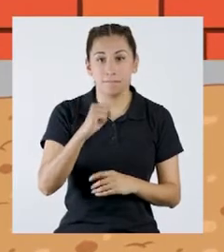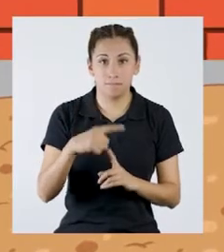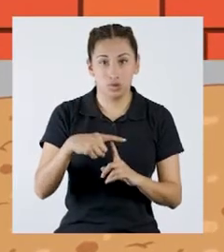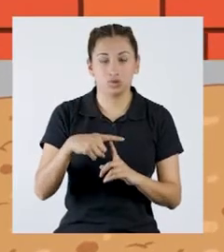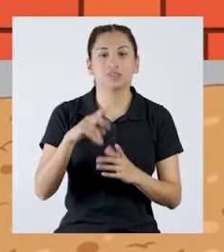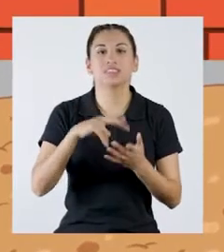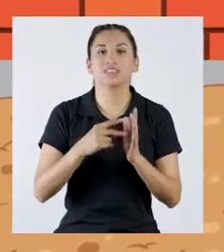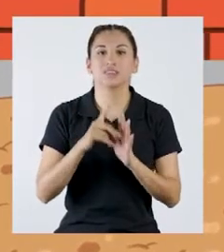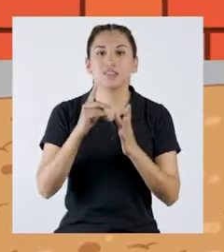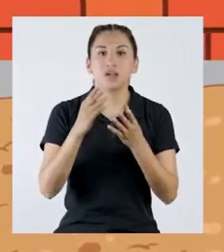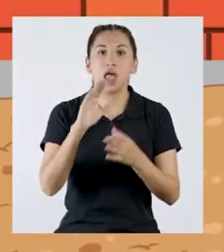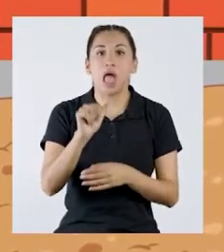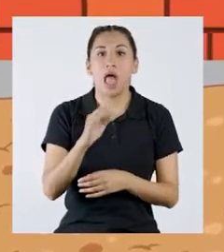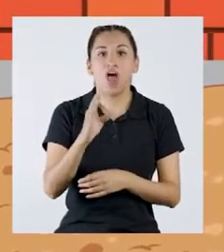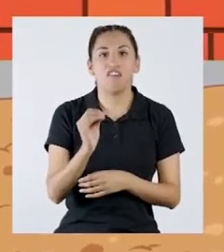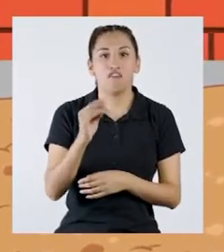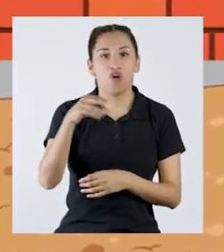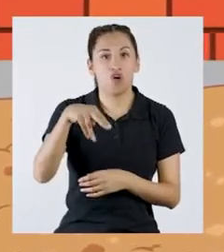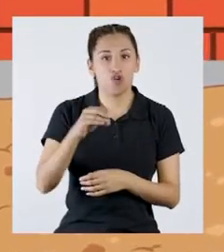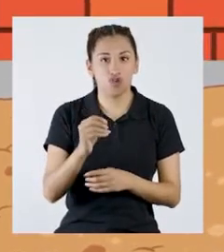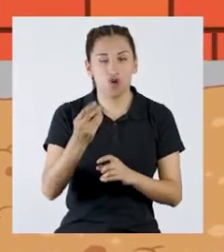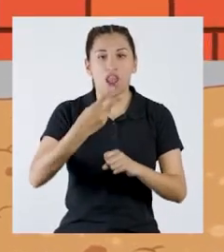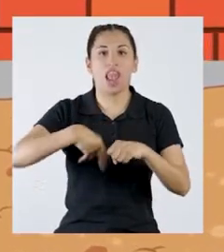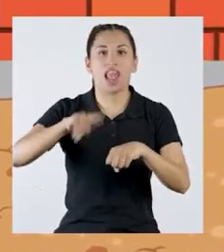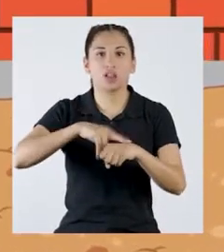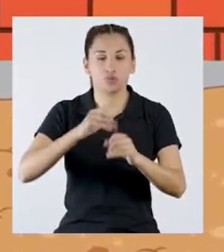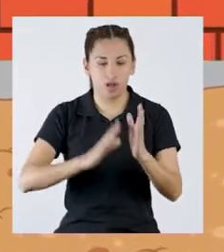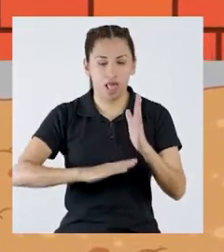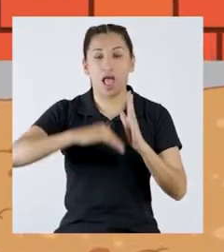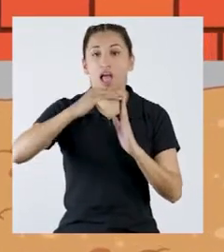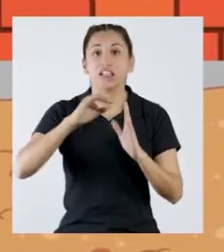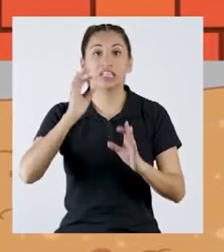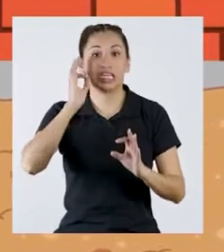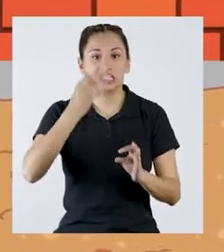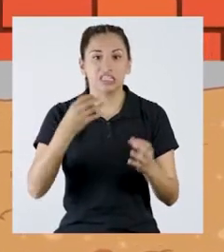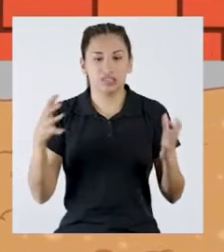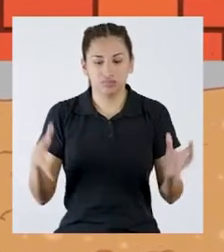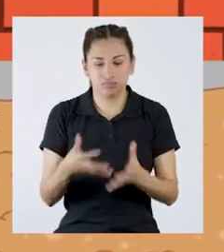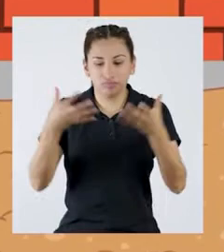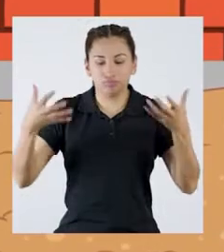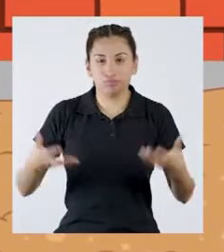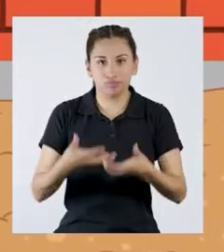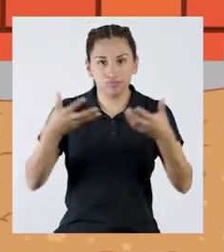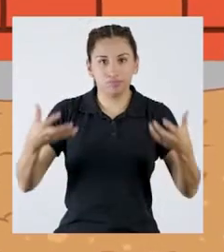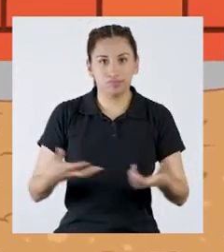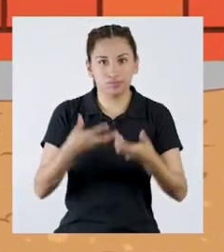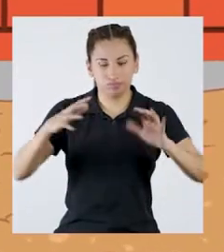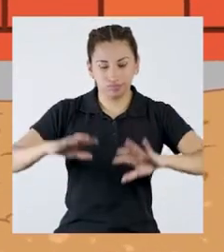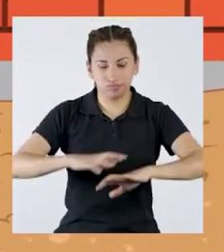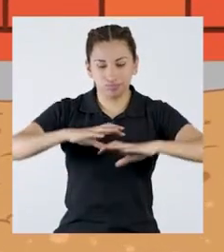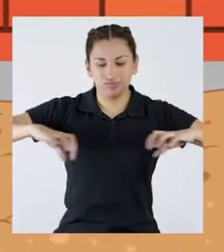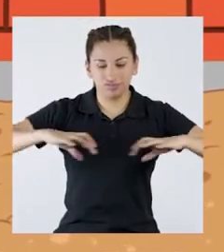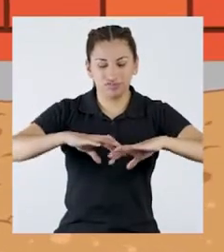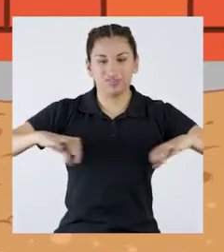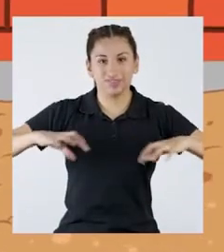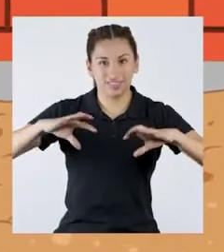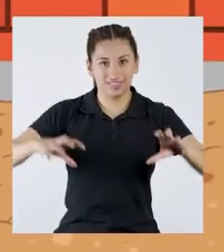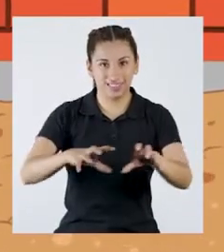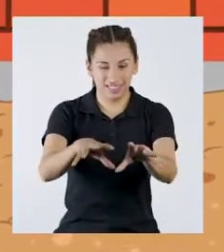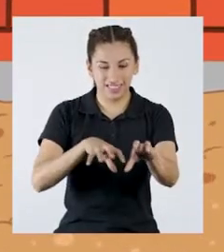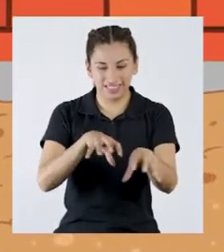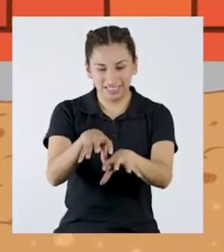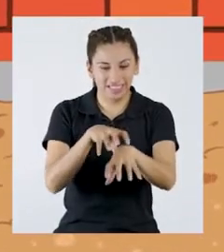un fertilizante orgánico o abono natural de alta calidad. Se enriquece y mejora la tierra de cultivo de manera natural